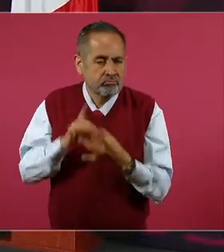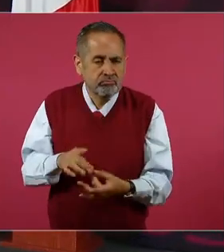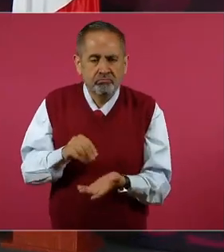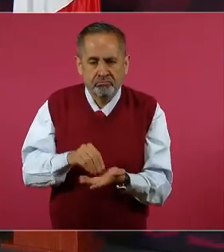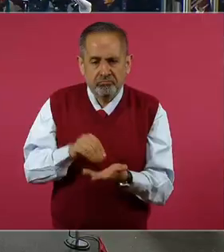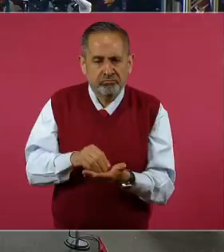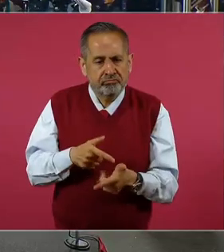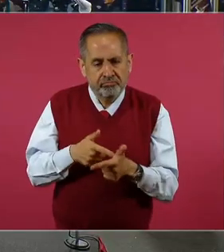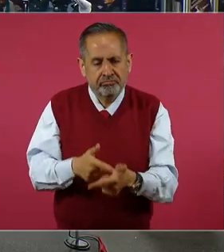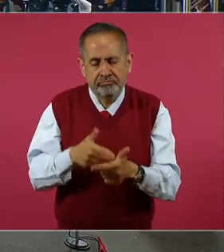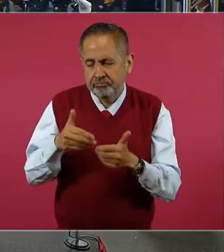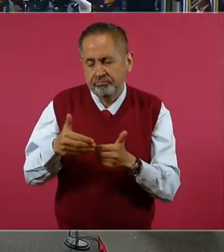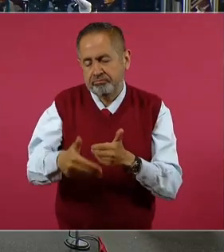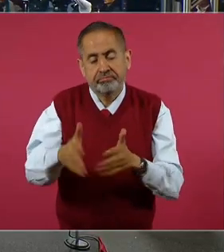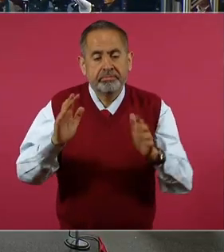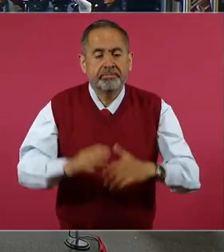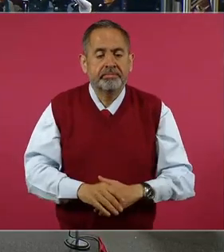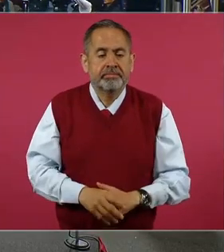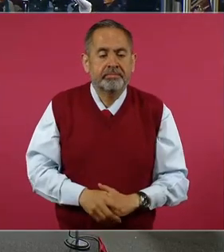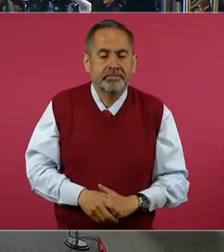todavía estos días.